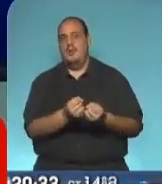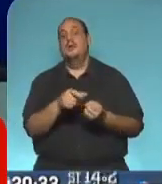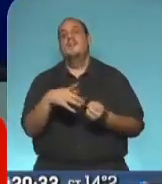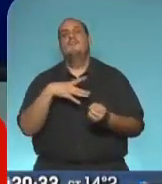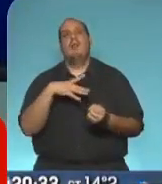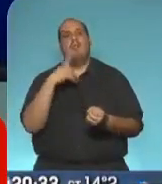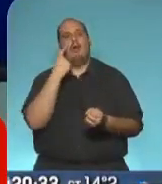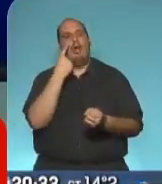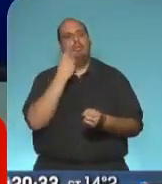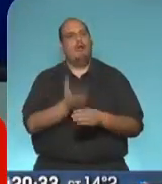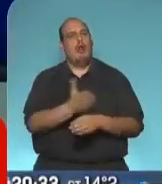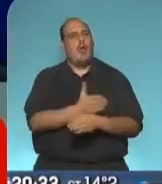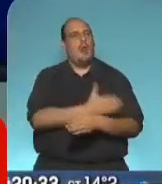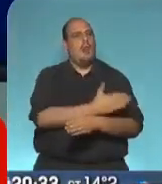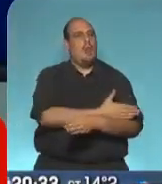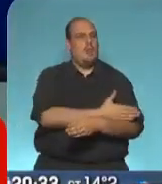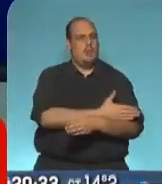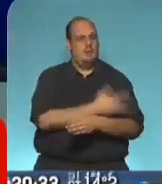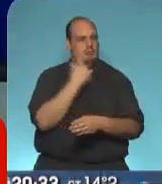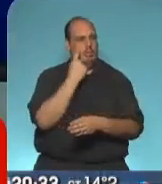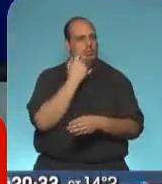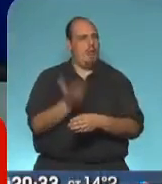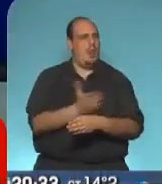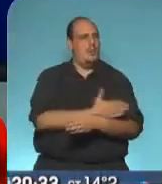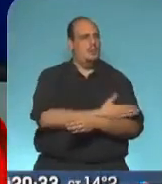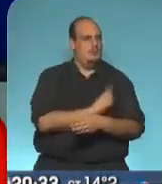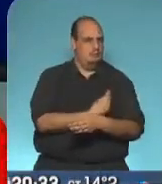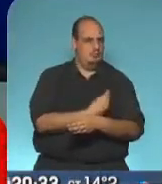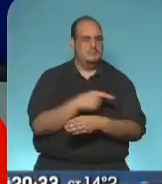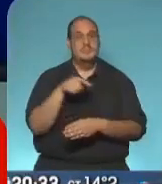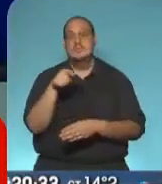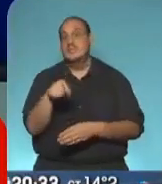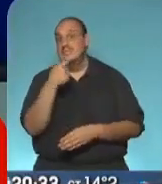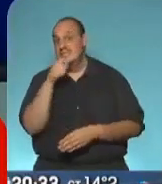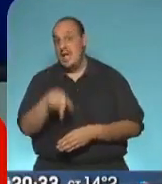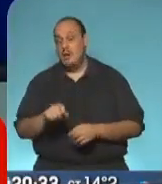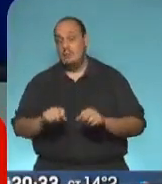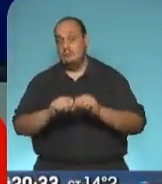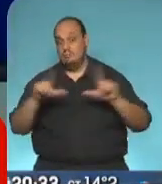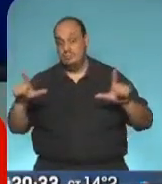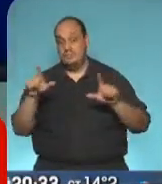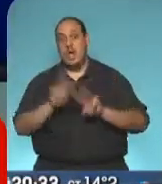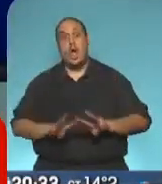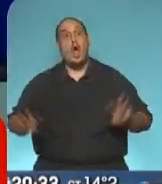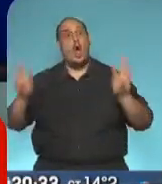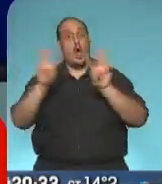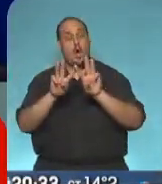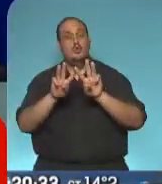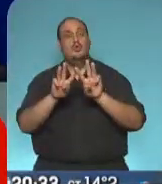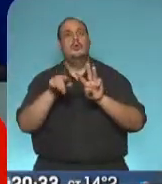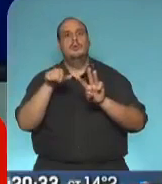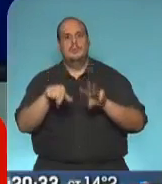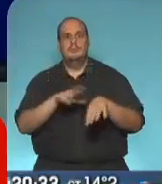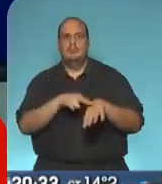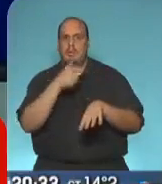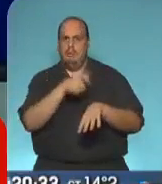revisión fue el tratamiento hecho con anterioridad. Decía hace un rato, por si ustedes se enganchan, hasta la ONU ha recomendado el estudio